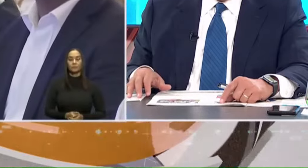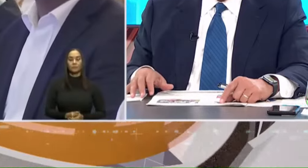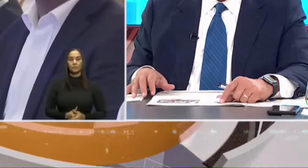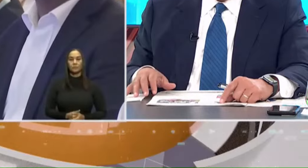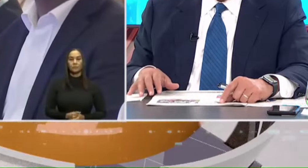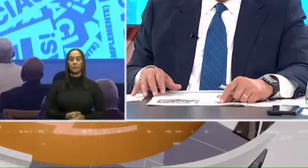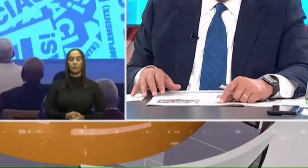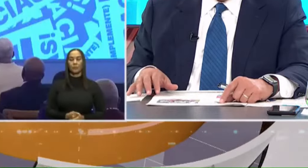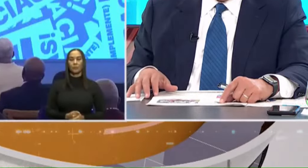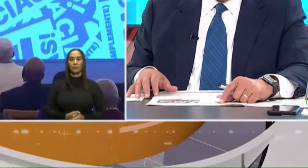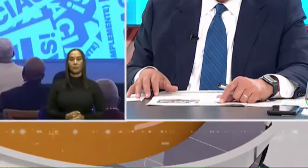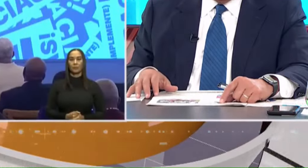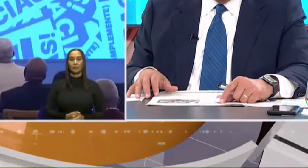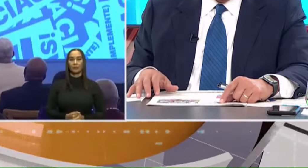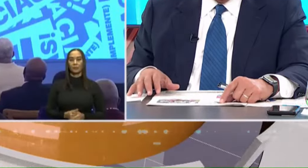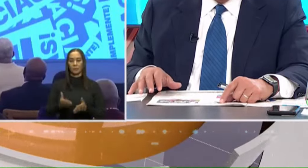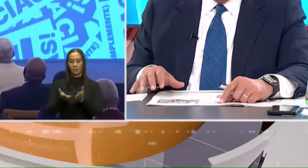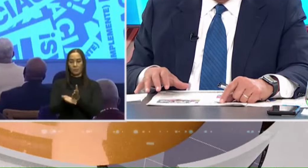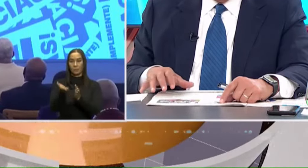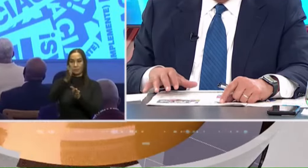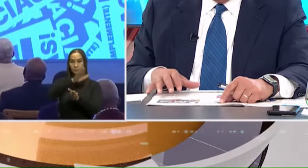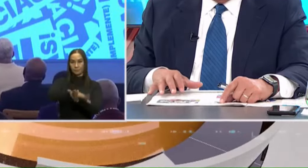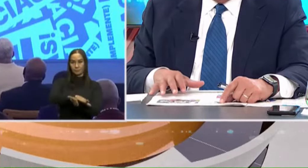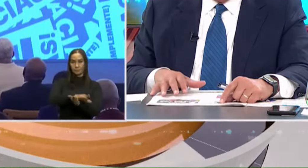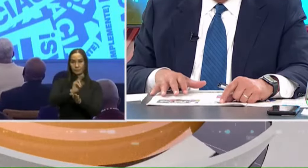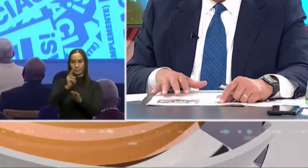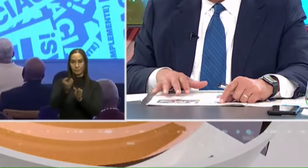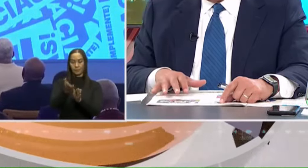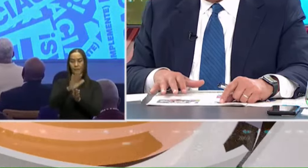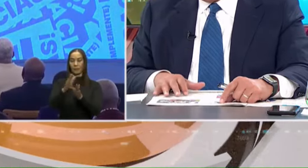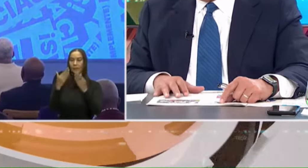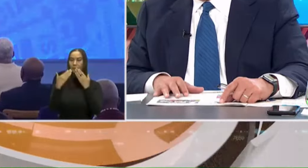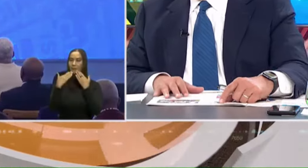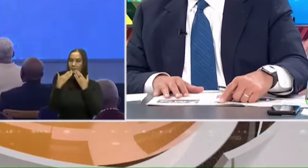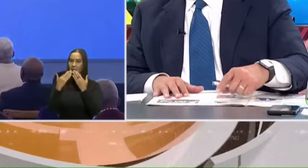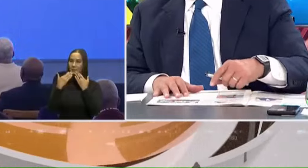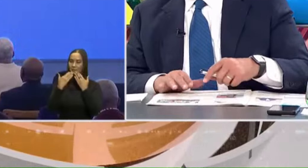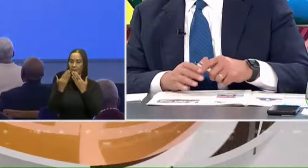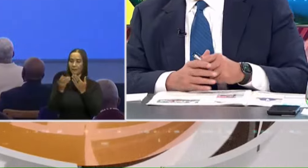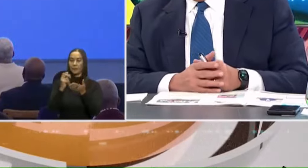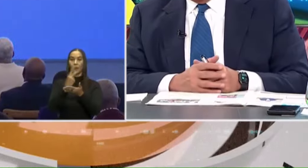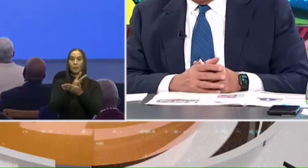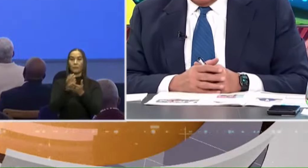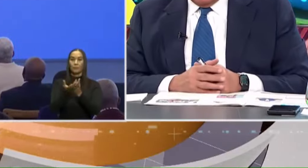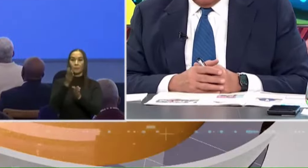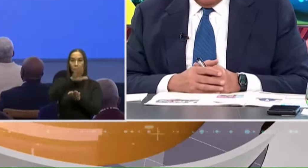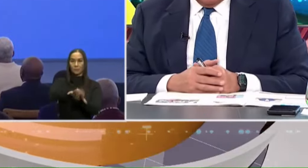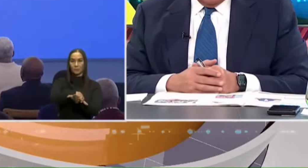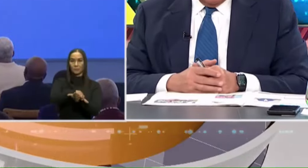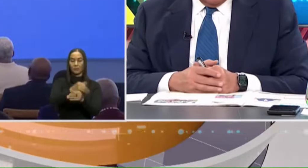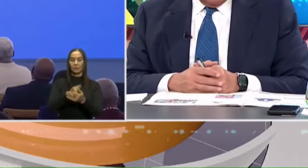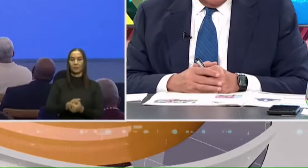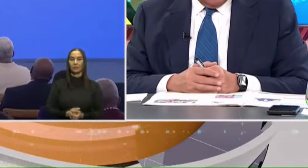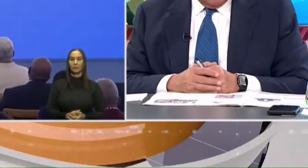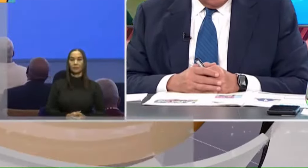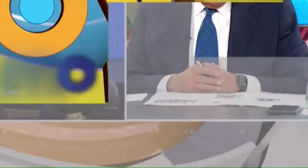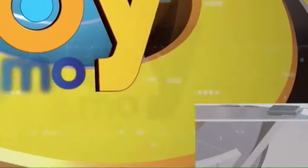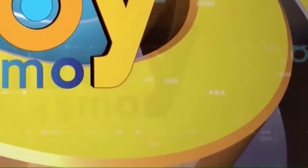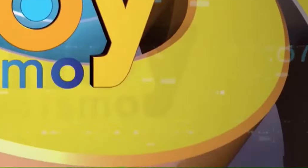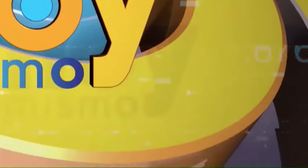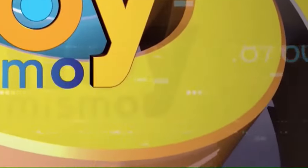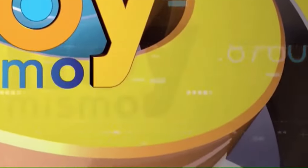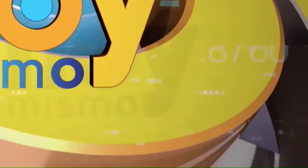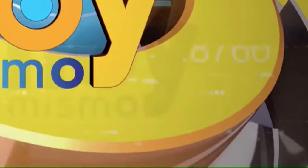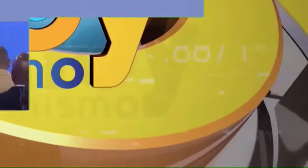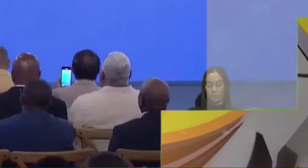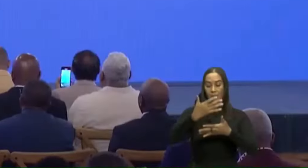aplastó a nadie sino que evidentemente eh fue un acto de sismo del proceso electoral la verdad es que tiene razón el